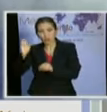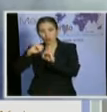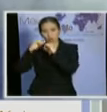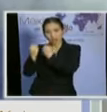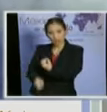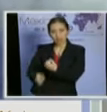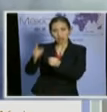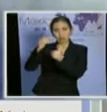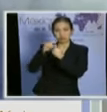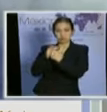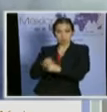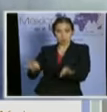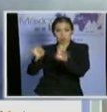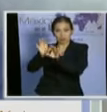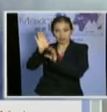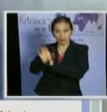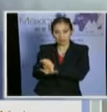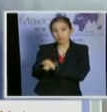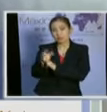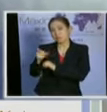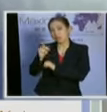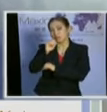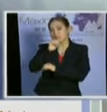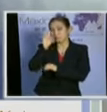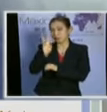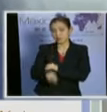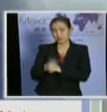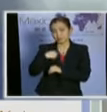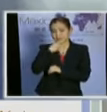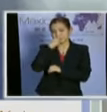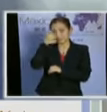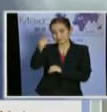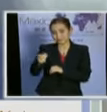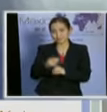organismos multilaterales, pero evidentemente tengo que decirle...